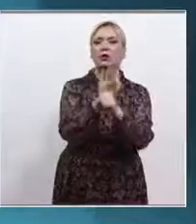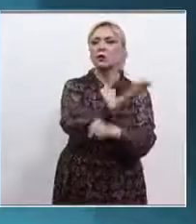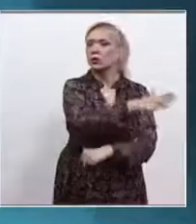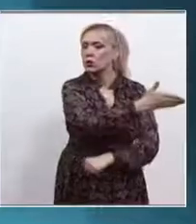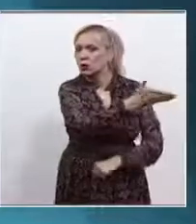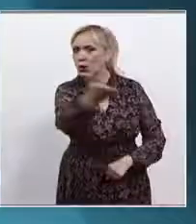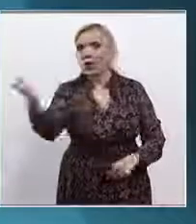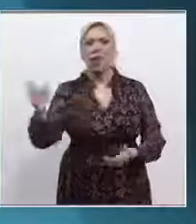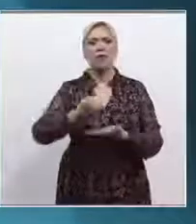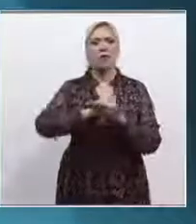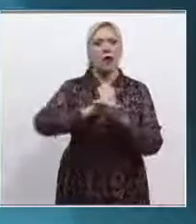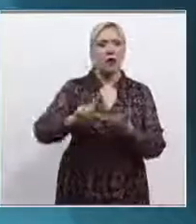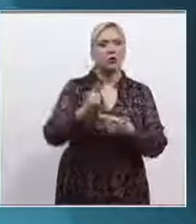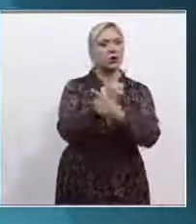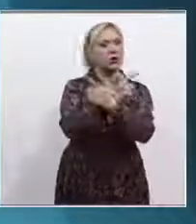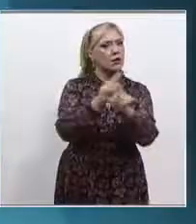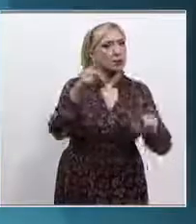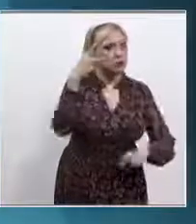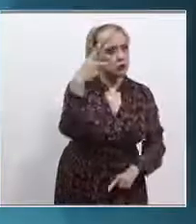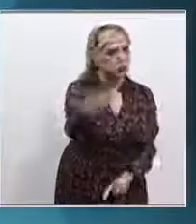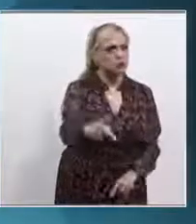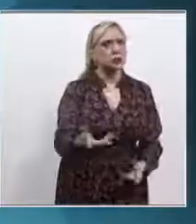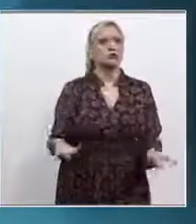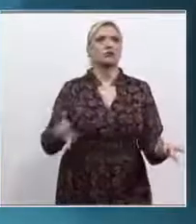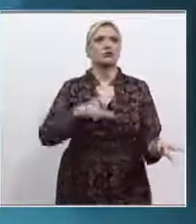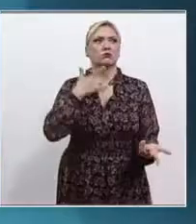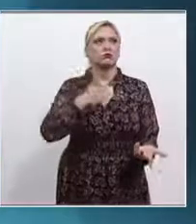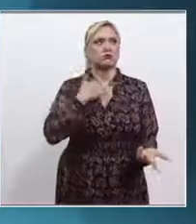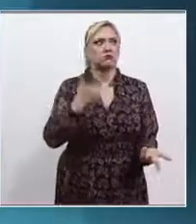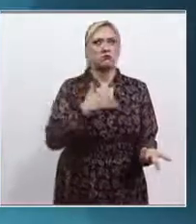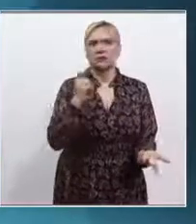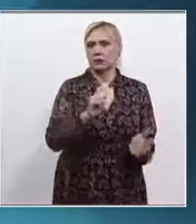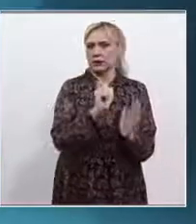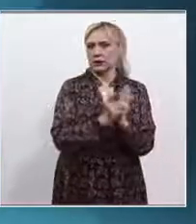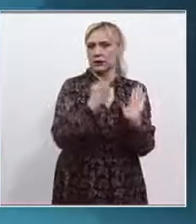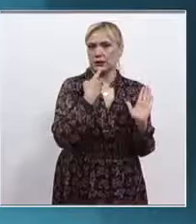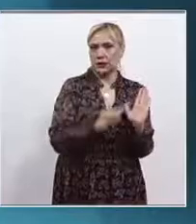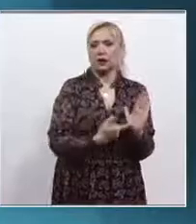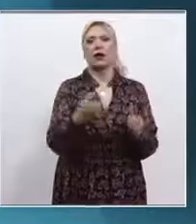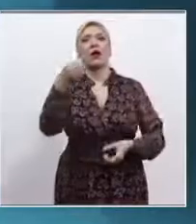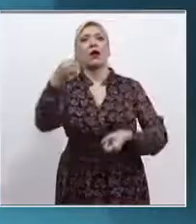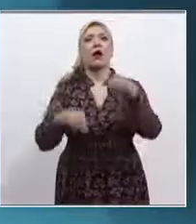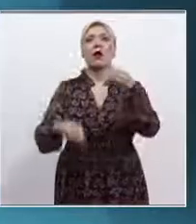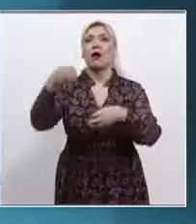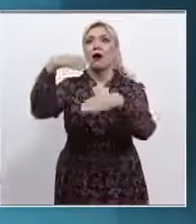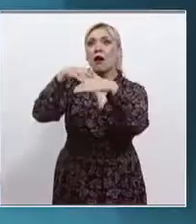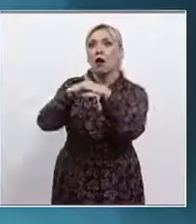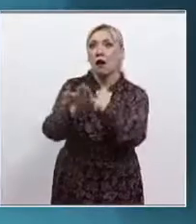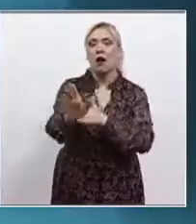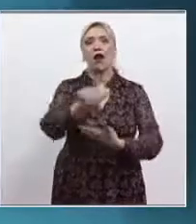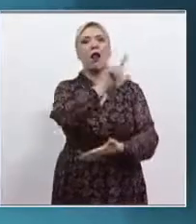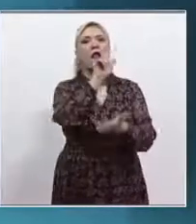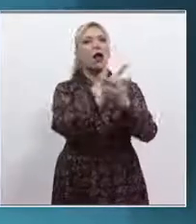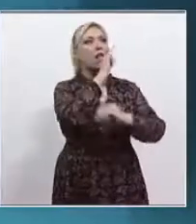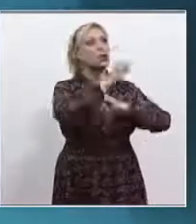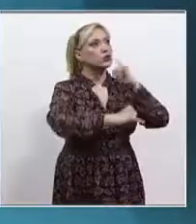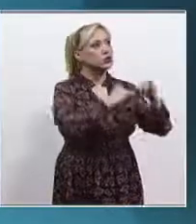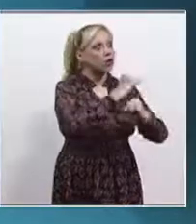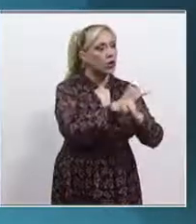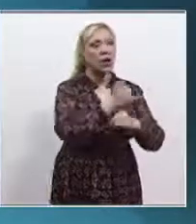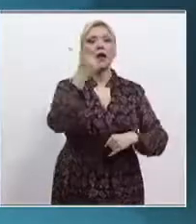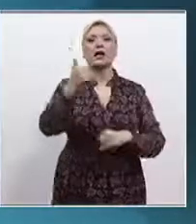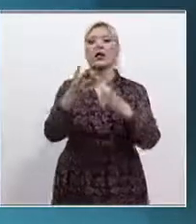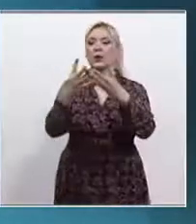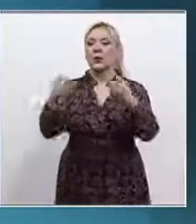derechos y libertades, brindar defensa gratuita, crear los tribunales que mandata la Constitución y tratados internacionales y a dirimir